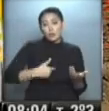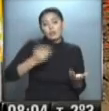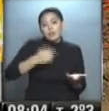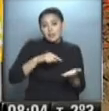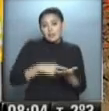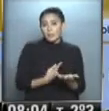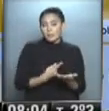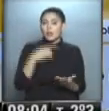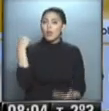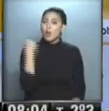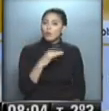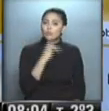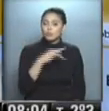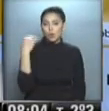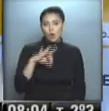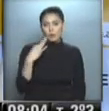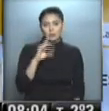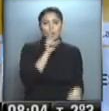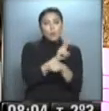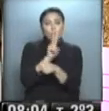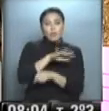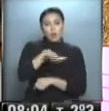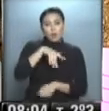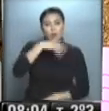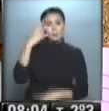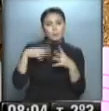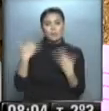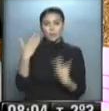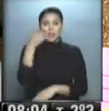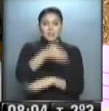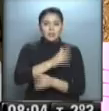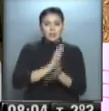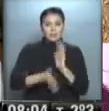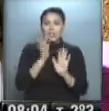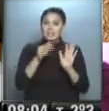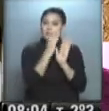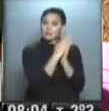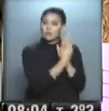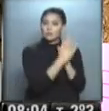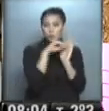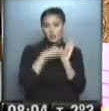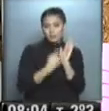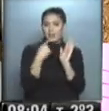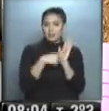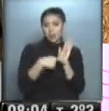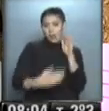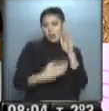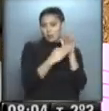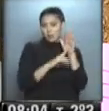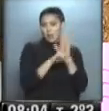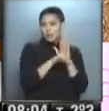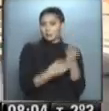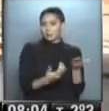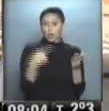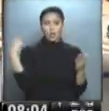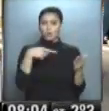tiene la obligación de proteger los espacios verdes de acceso público y gratuito. Eso dice la Constitución de nuestra ciudad, que es la ley máxima. Entonces se